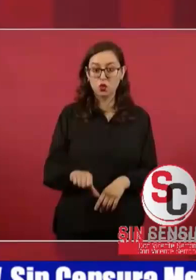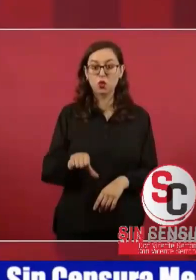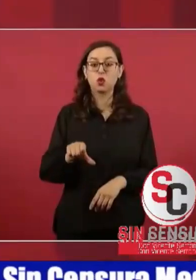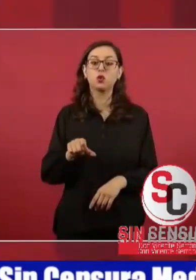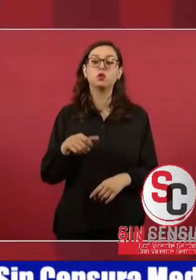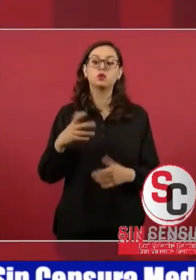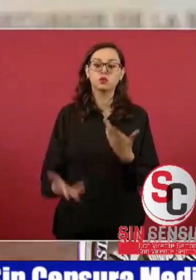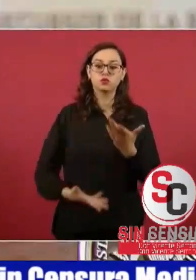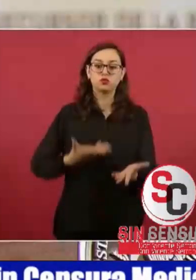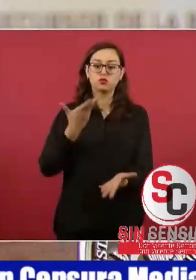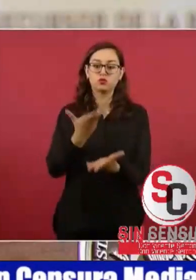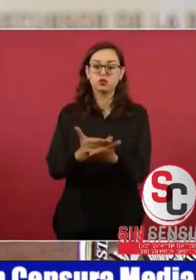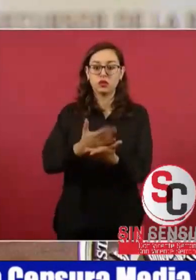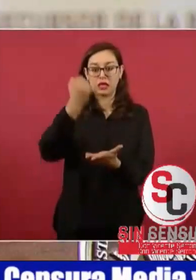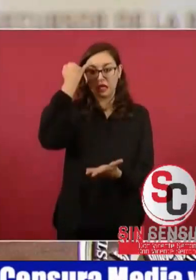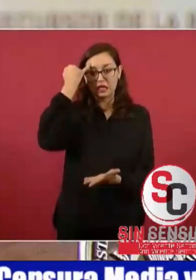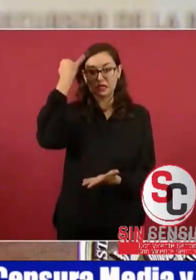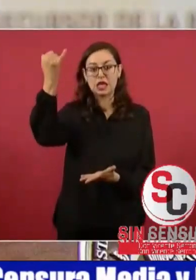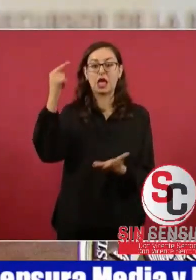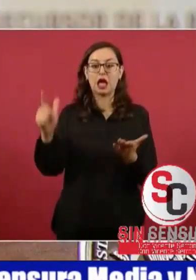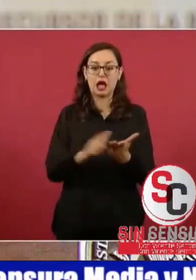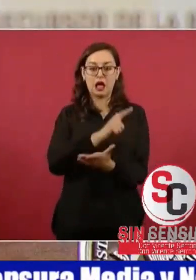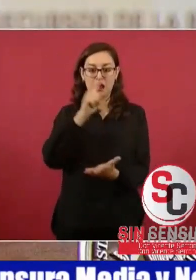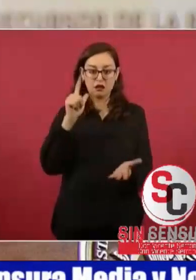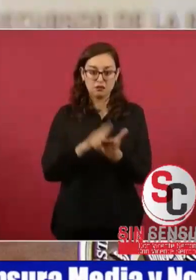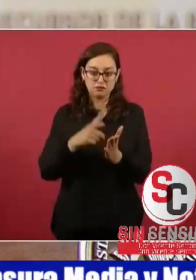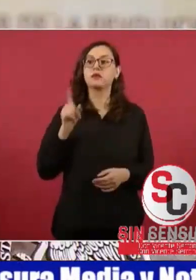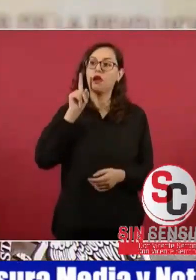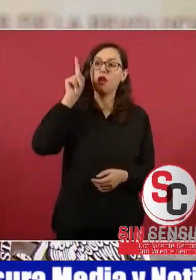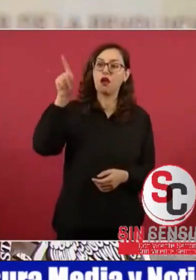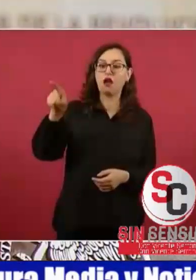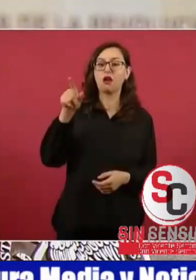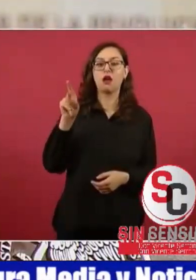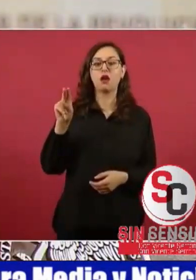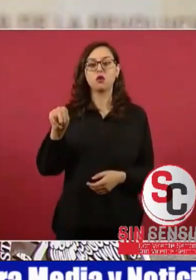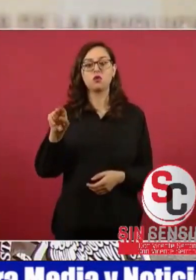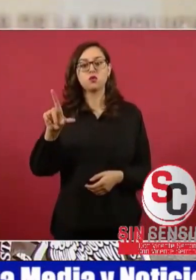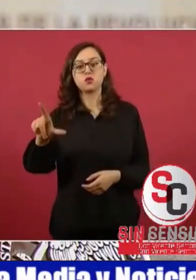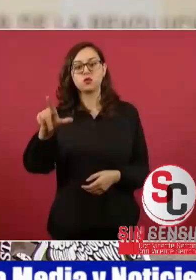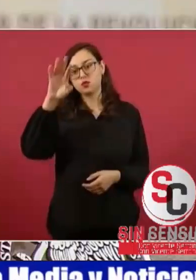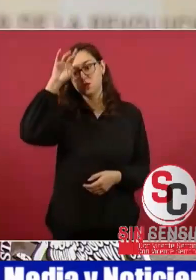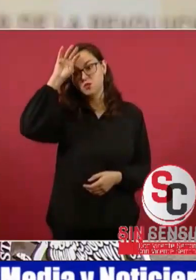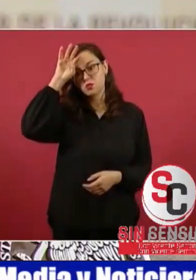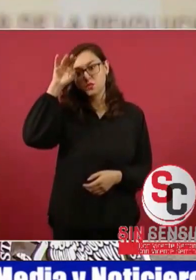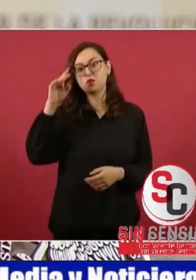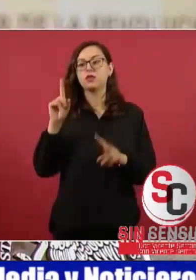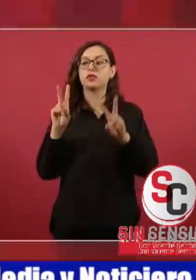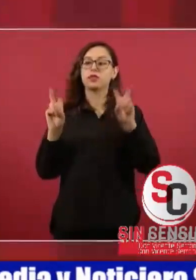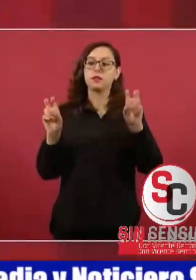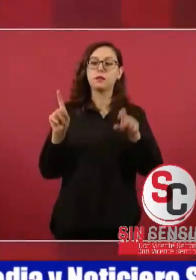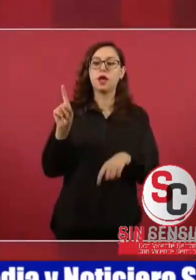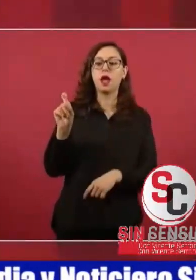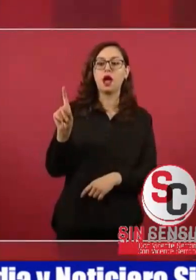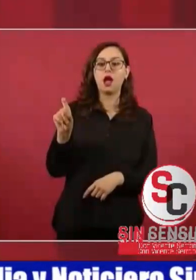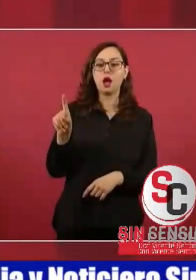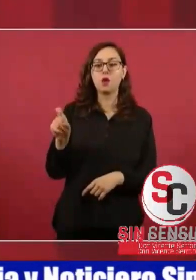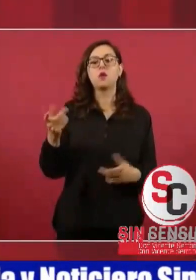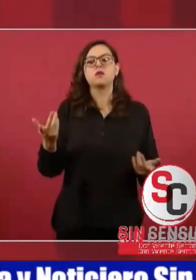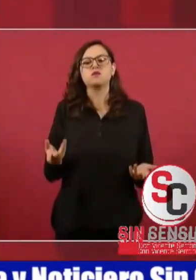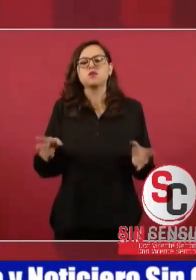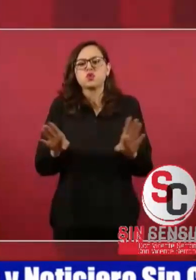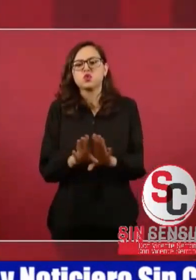embajadores que ha habido, tanto el que todavía hubo en la época de el nuevo embajador de Estados Unidos en